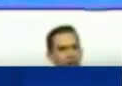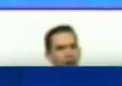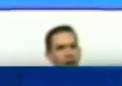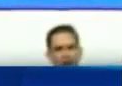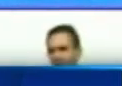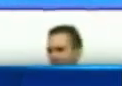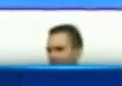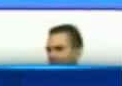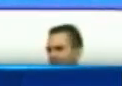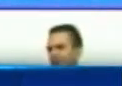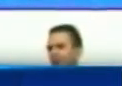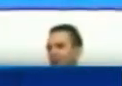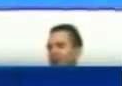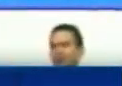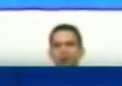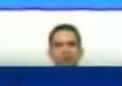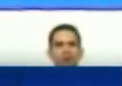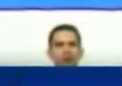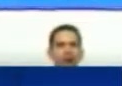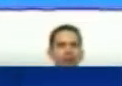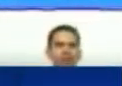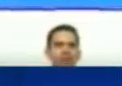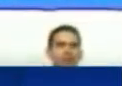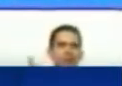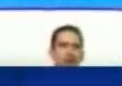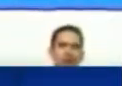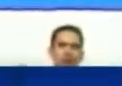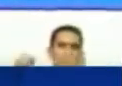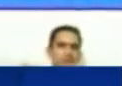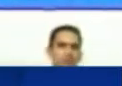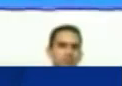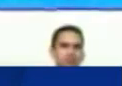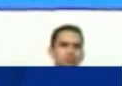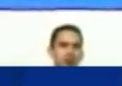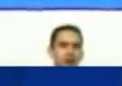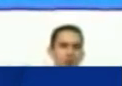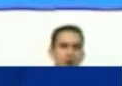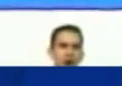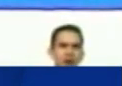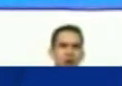Nacional e impidan el combate a la corrupción.